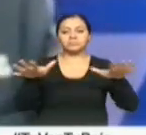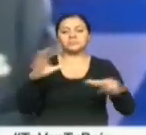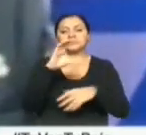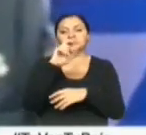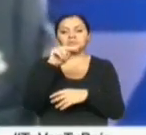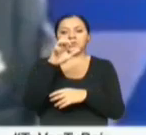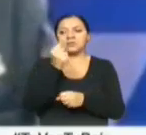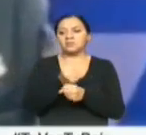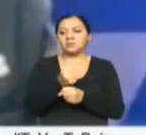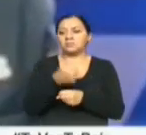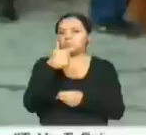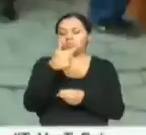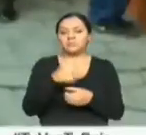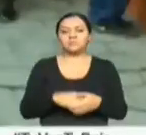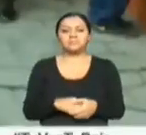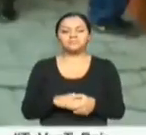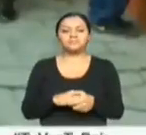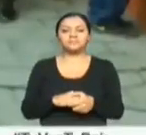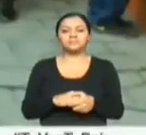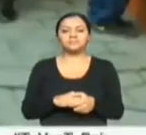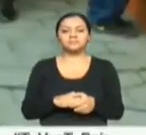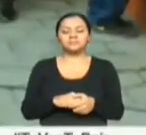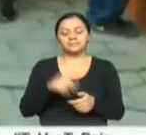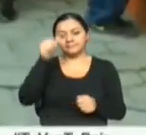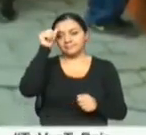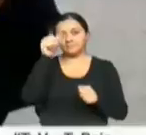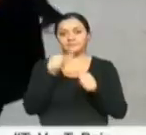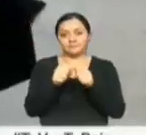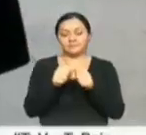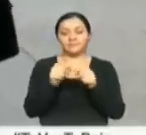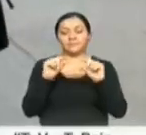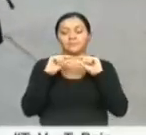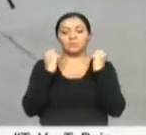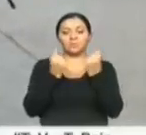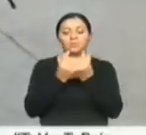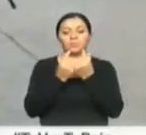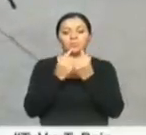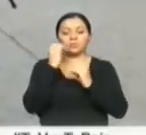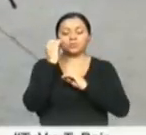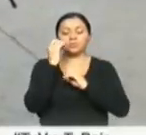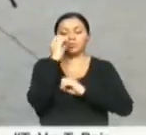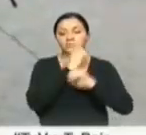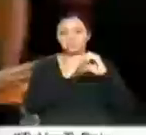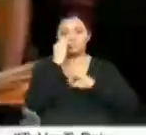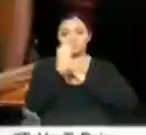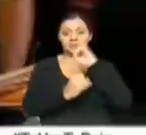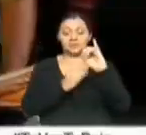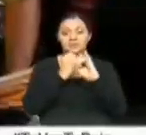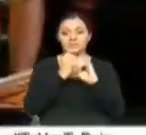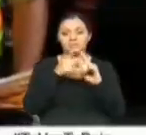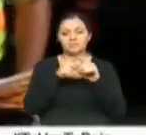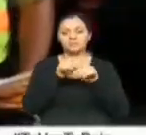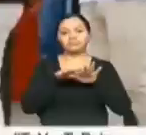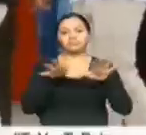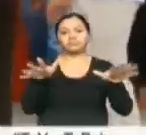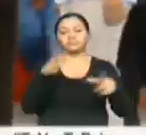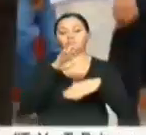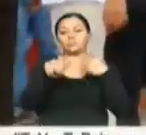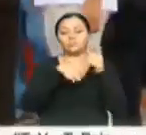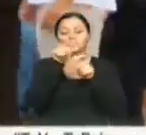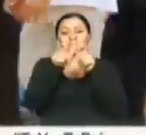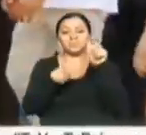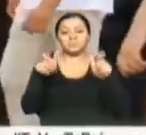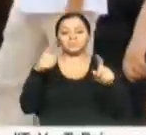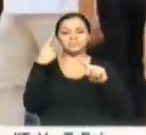Consejo Nacional Electoral del Ecuador. Cabe recordar que las misiones de observadores internacionales desplazaron a sus integrantes a